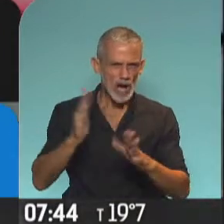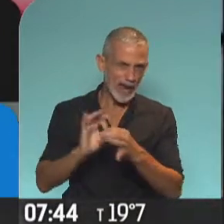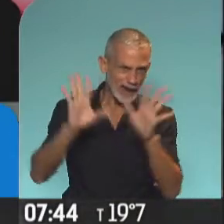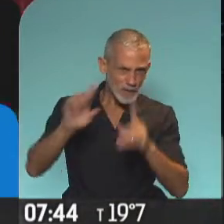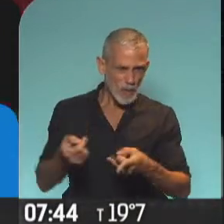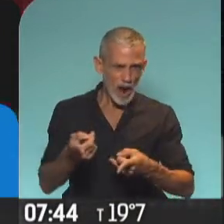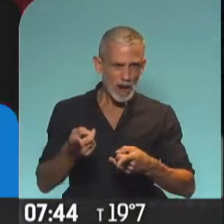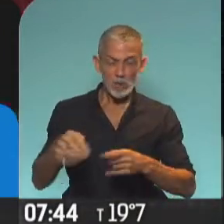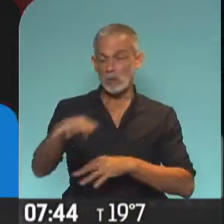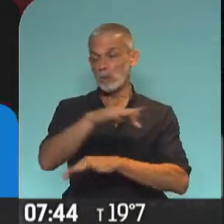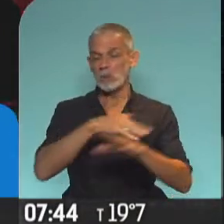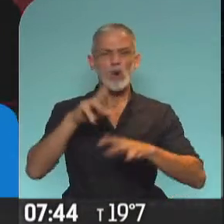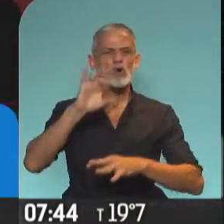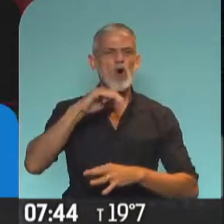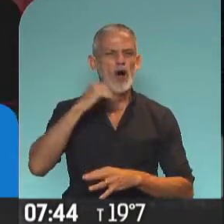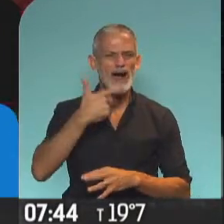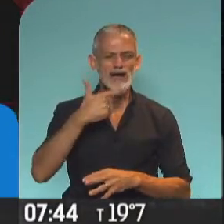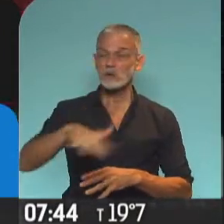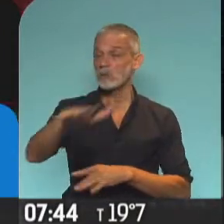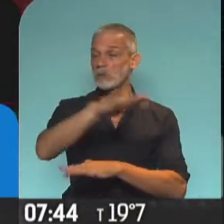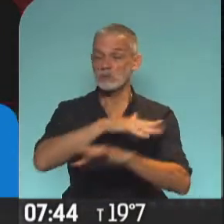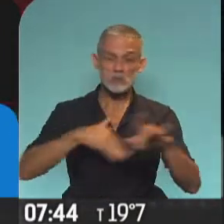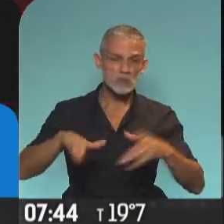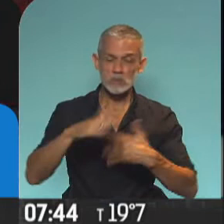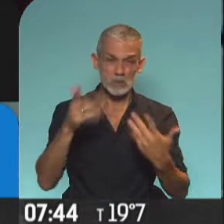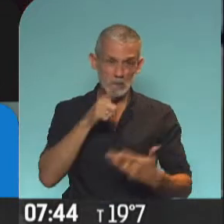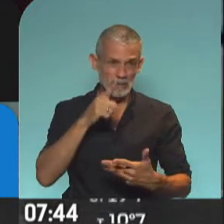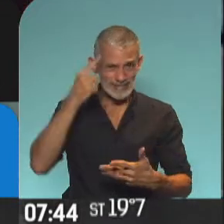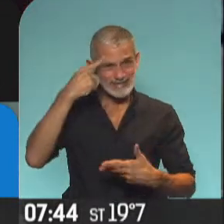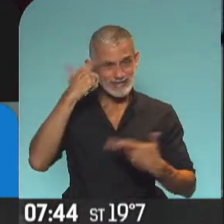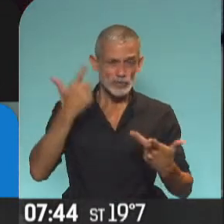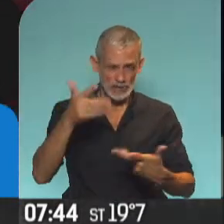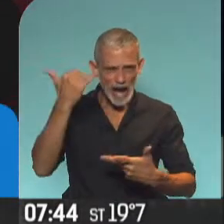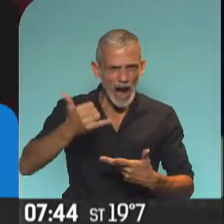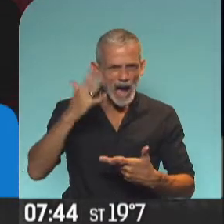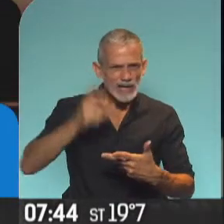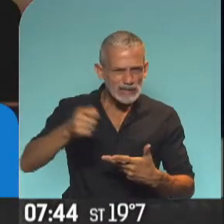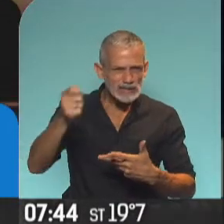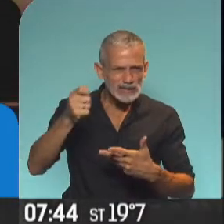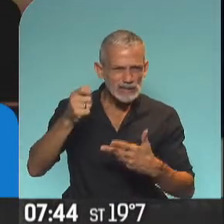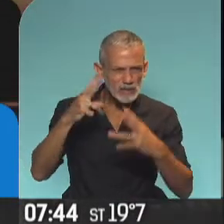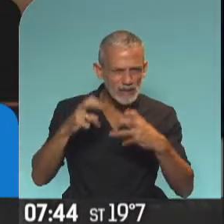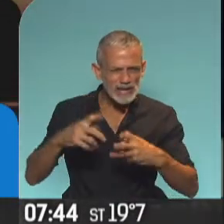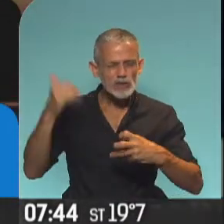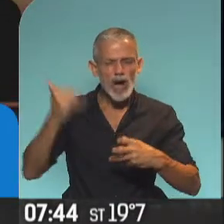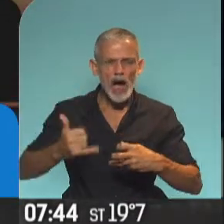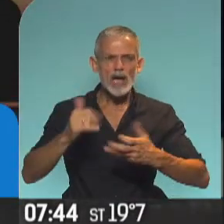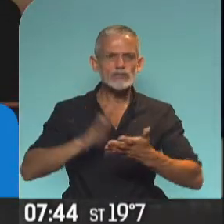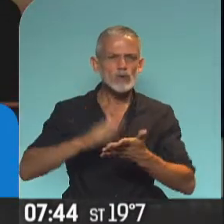se movía en roja como cualquier ciudadano inocente ya tenía una causa previa por